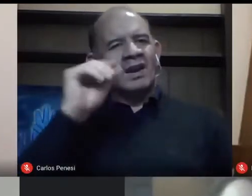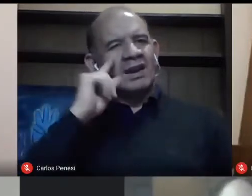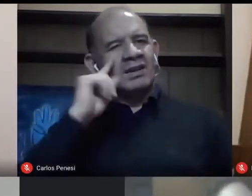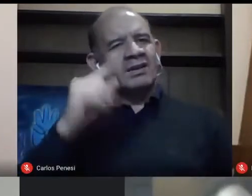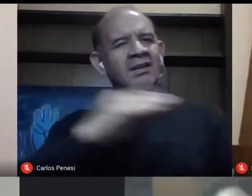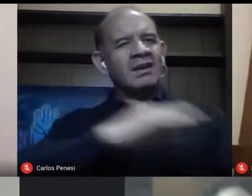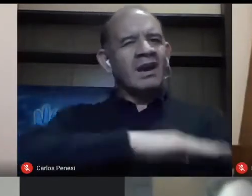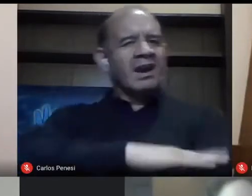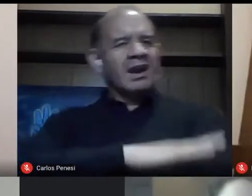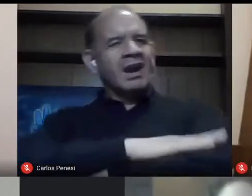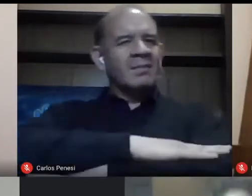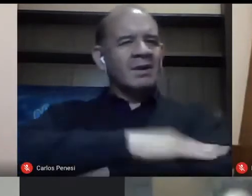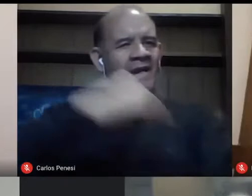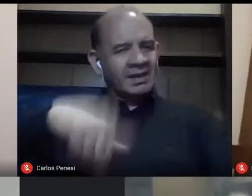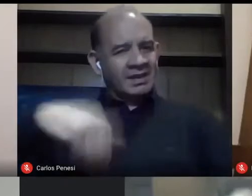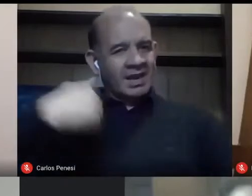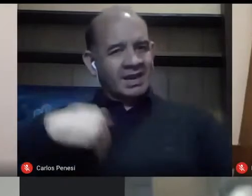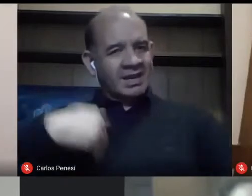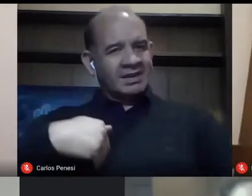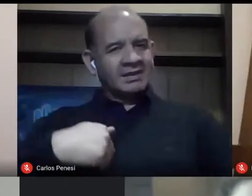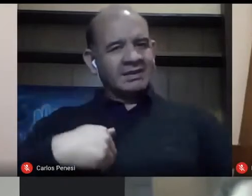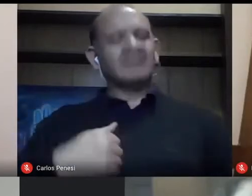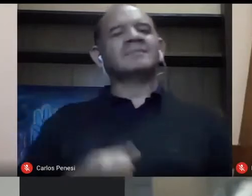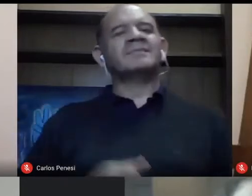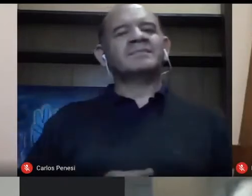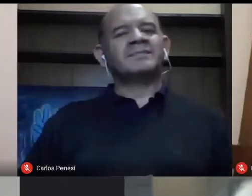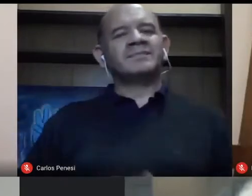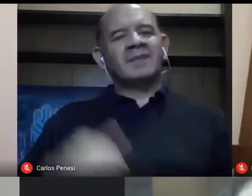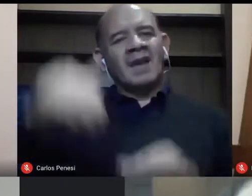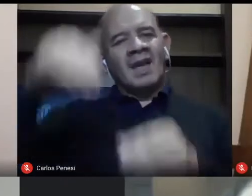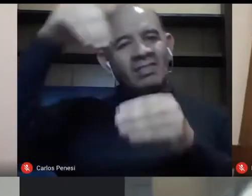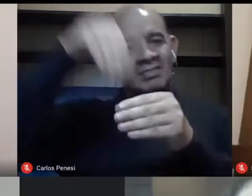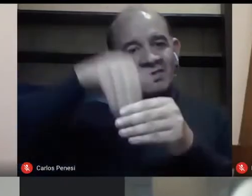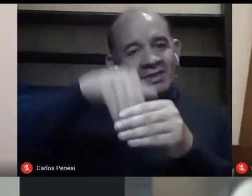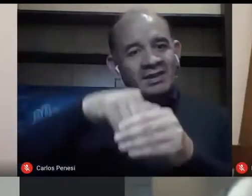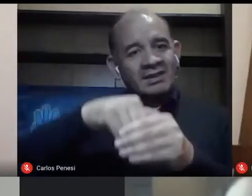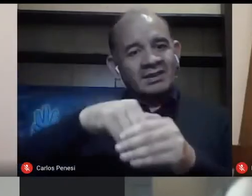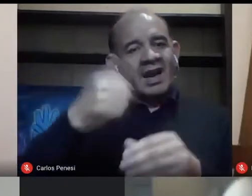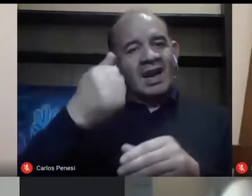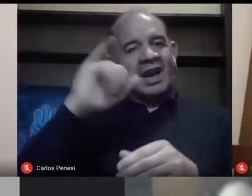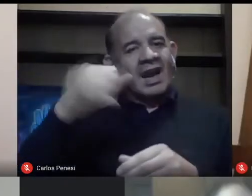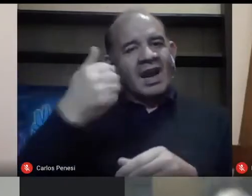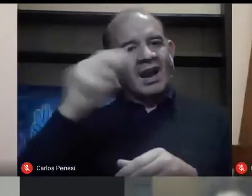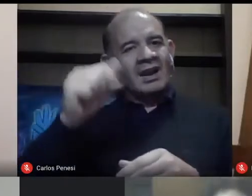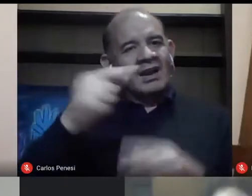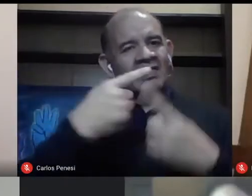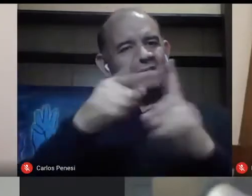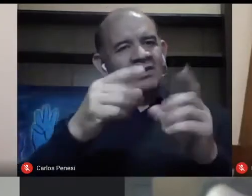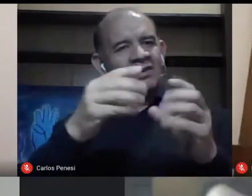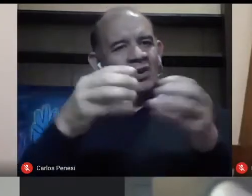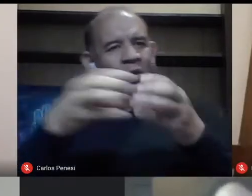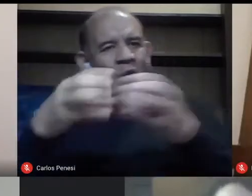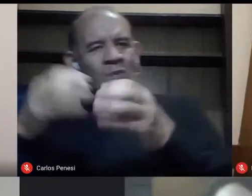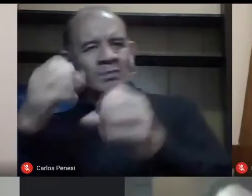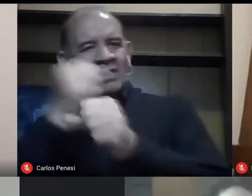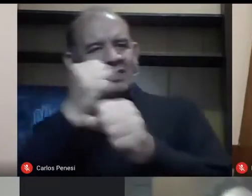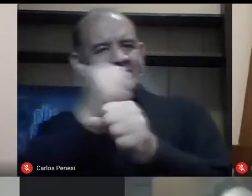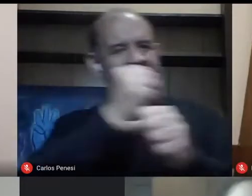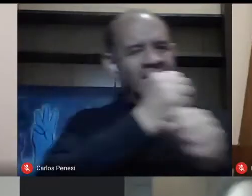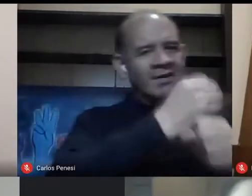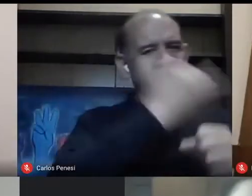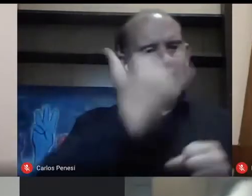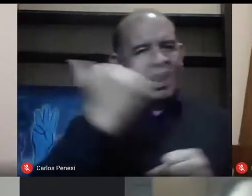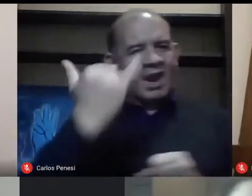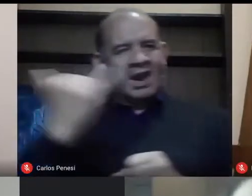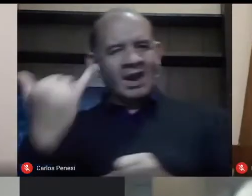en Argentina, la ABJA. Dentro de la ABJA hay distintos grupos de trabajo y en esta oportunidad, en